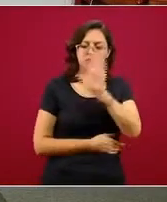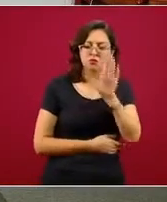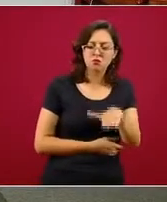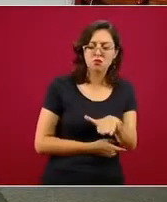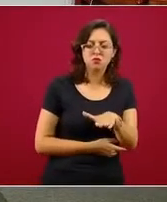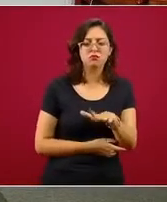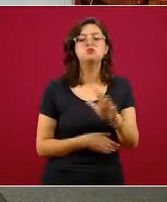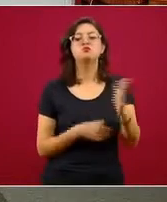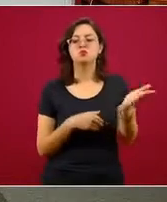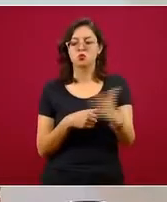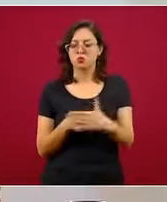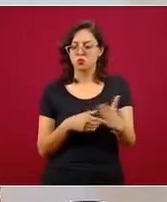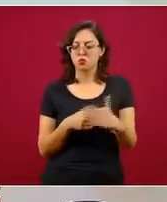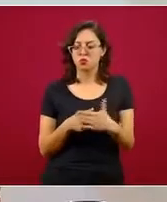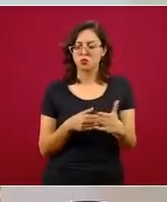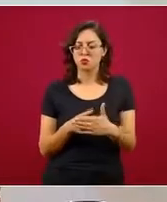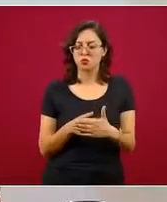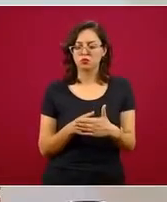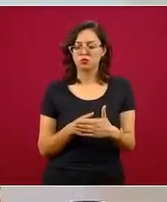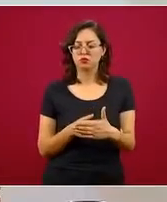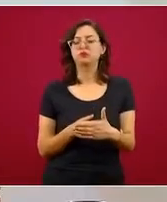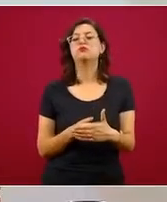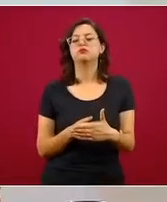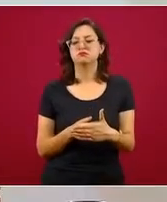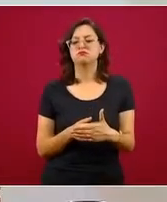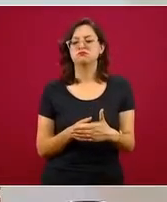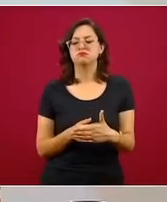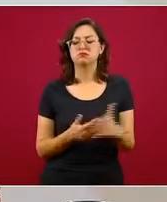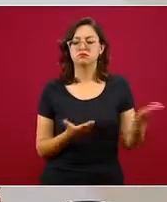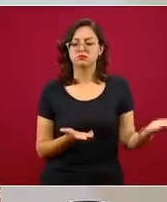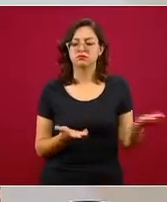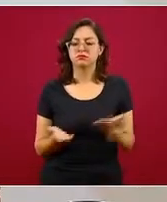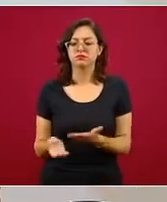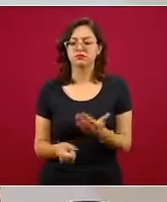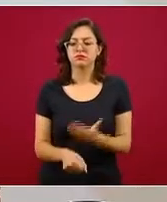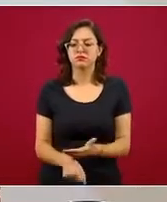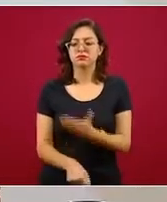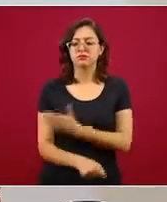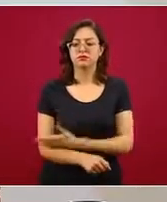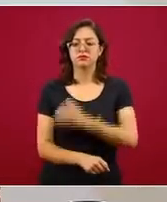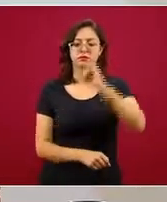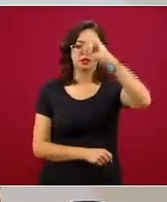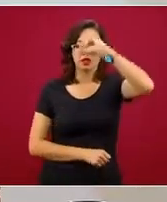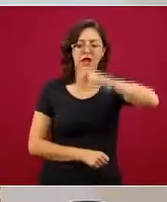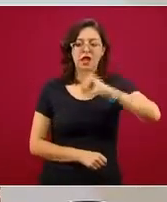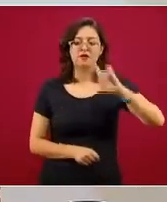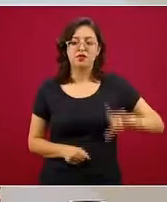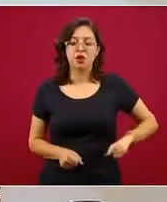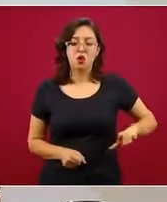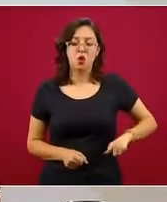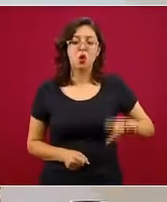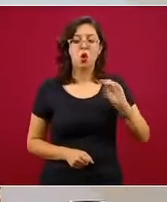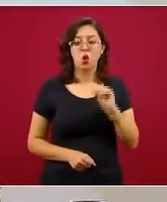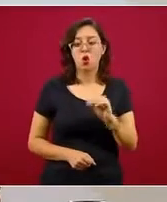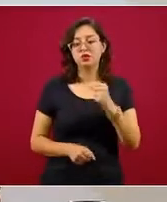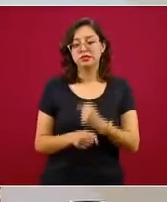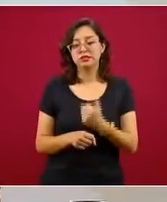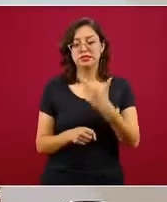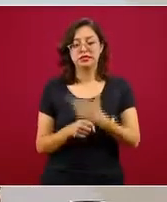y próximamente tendremos el privilegio de que nos acompañe o la jefa de gobierno o la secretaria de